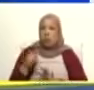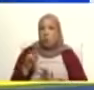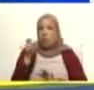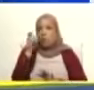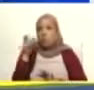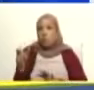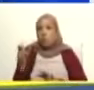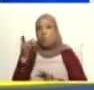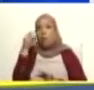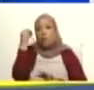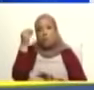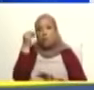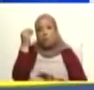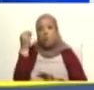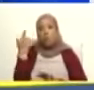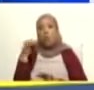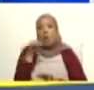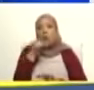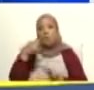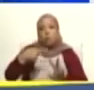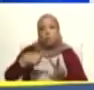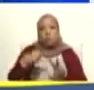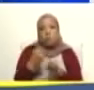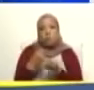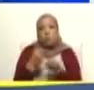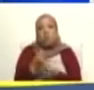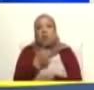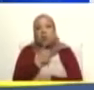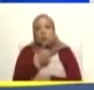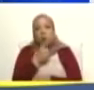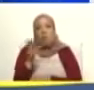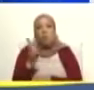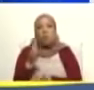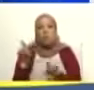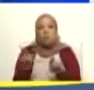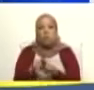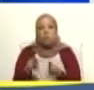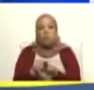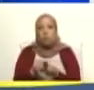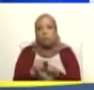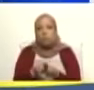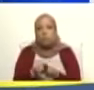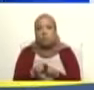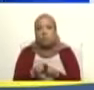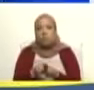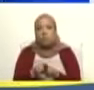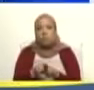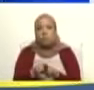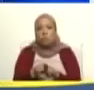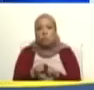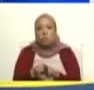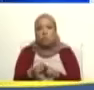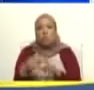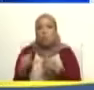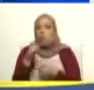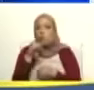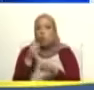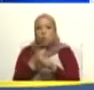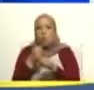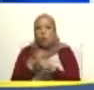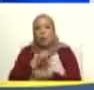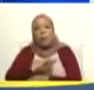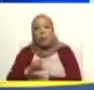Estoy saliendo a opinar desde Guyana. Y le pagan a unos venezolanos vendepatria allá. Los amenazas y le pagan.